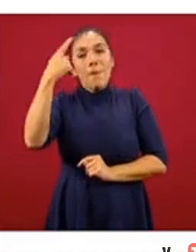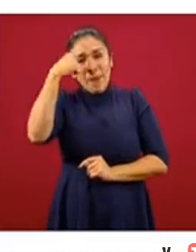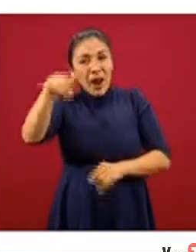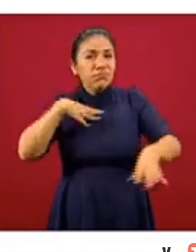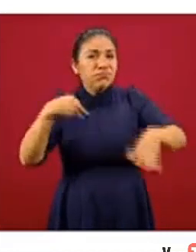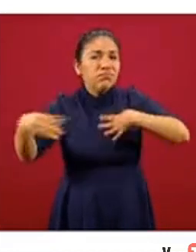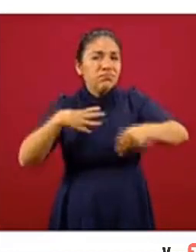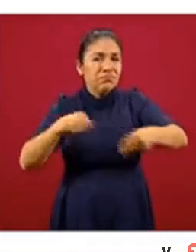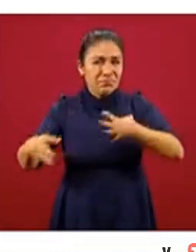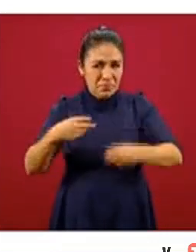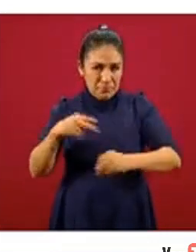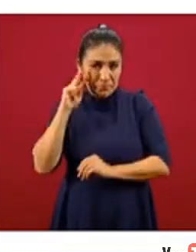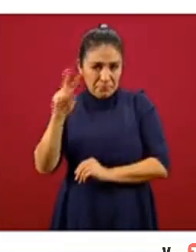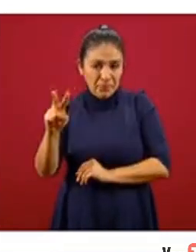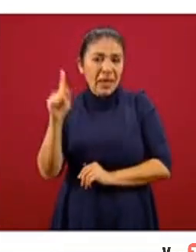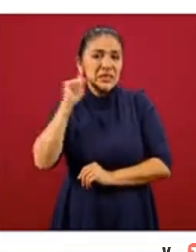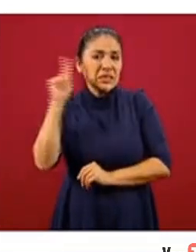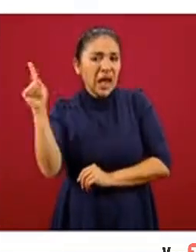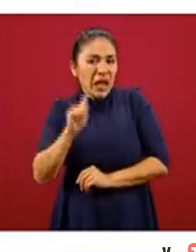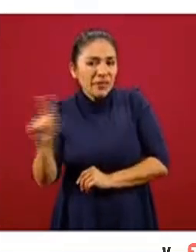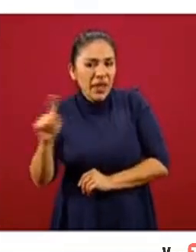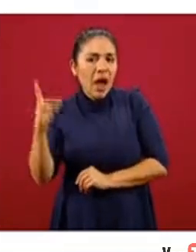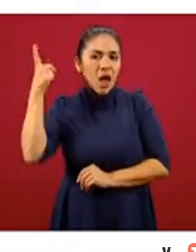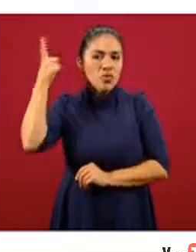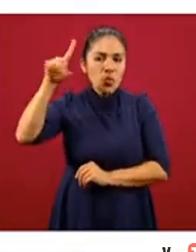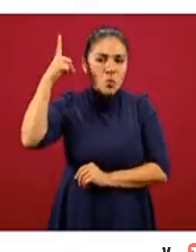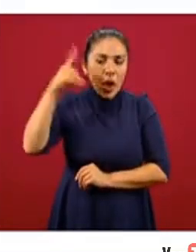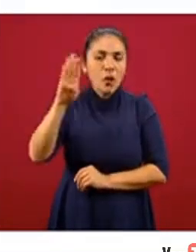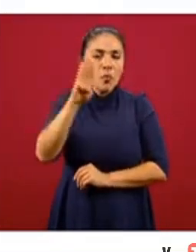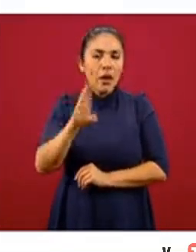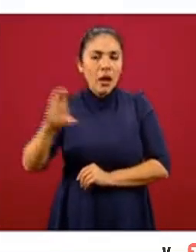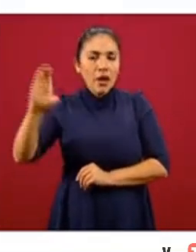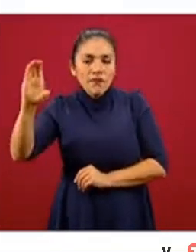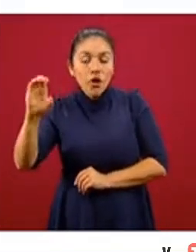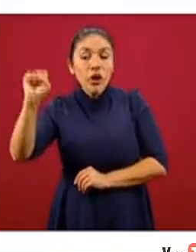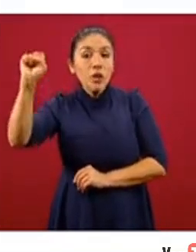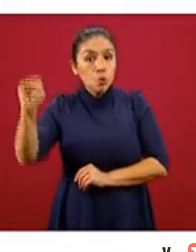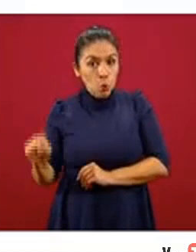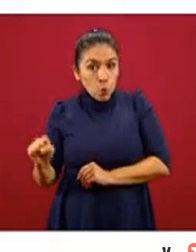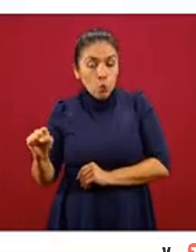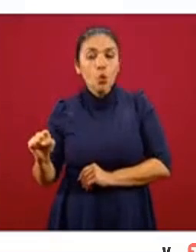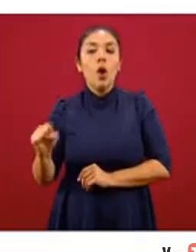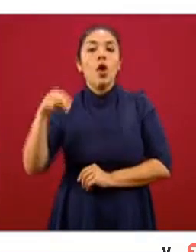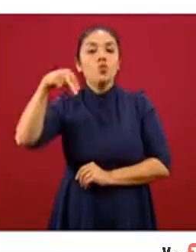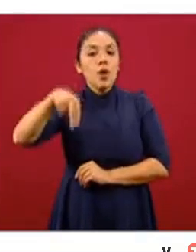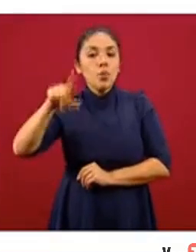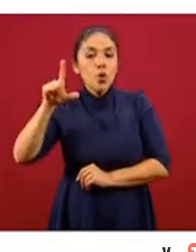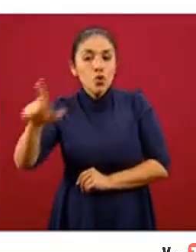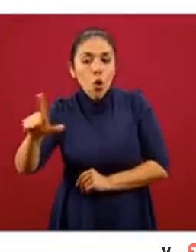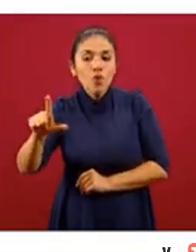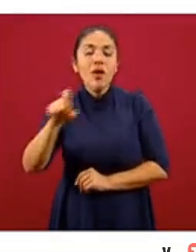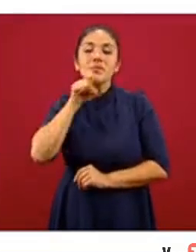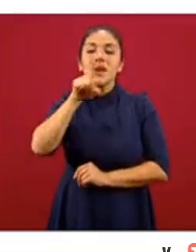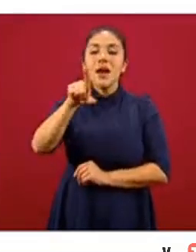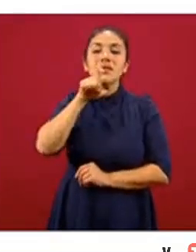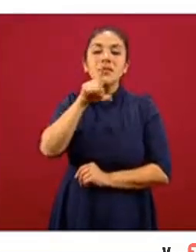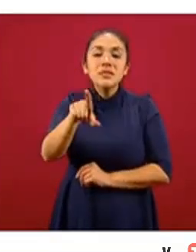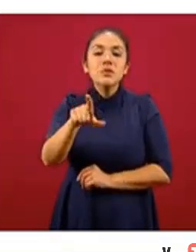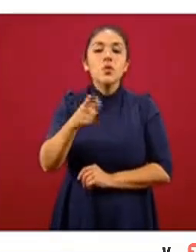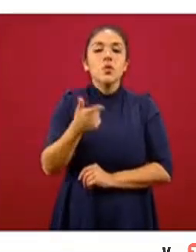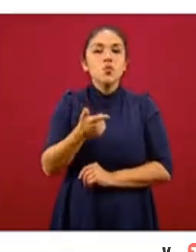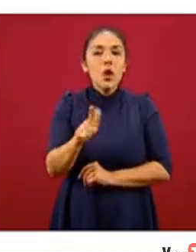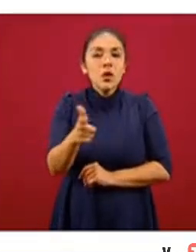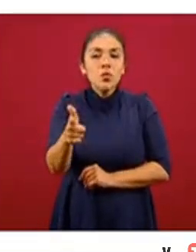epidemia. Lo vemos para Zacatecas, para Durango, para Baja California Sur, para Nuevo León, para Jalisco, para